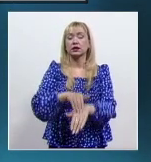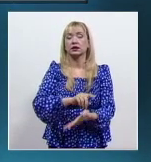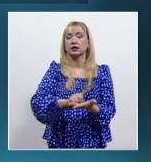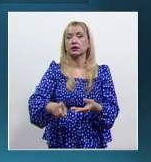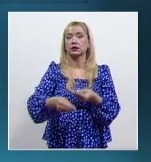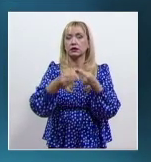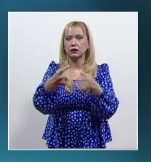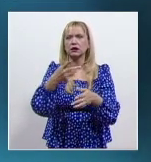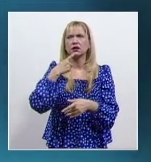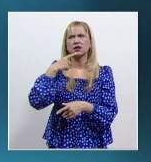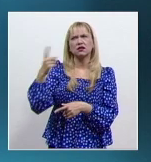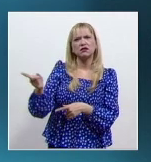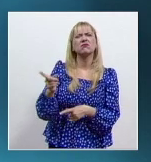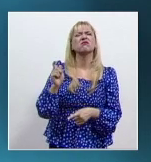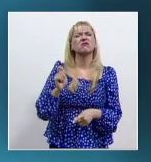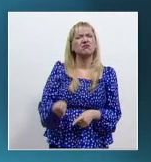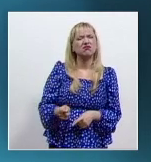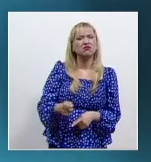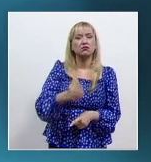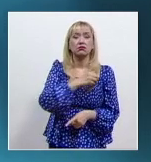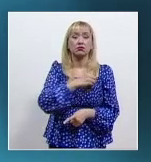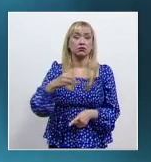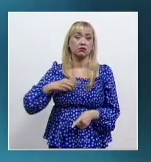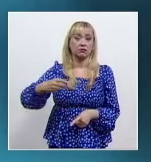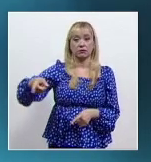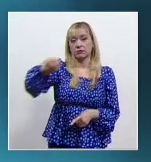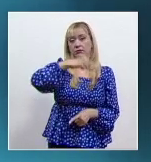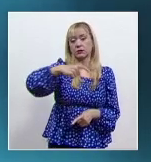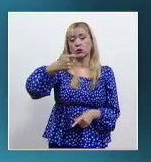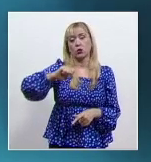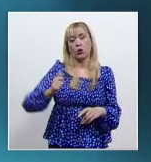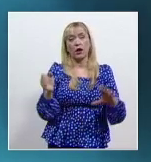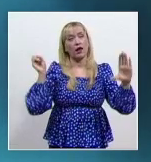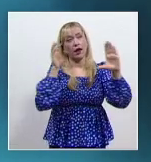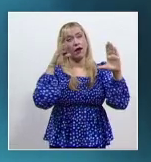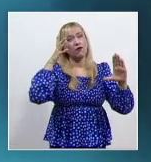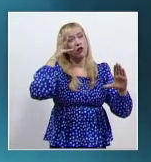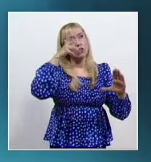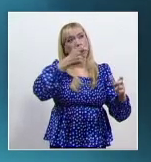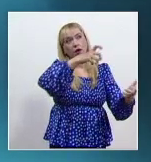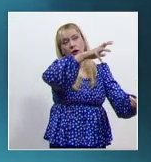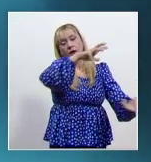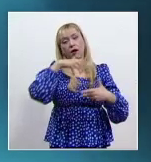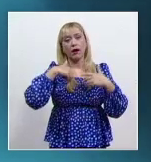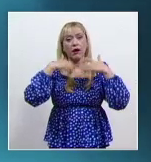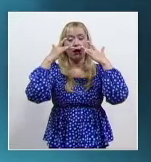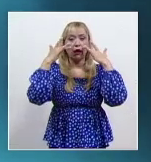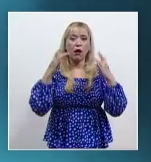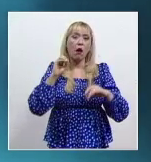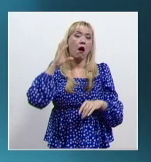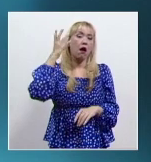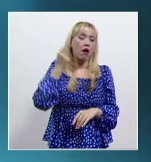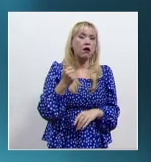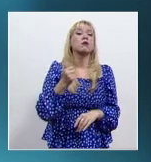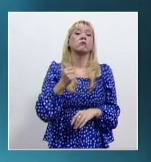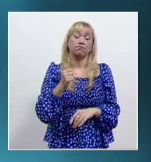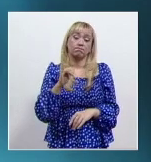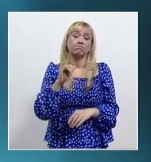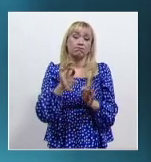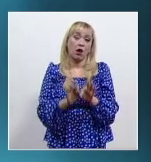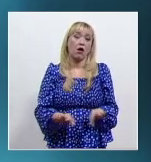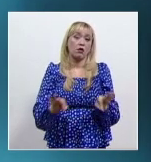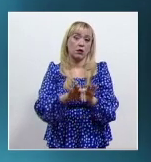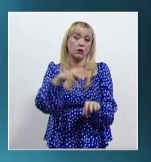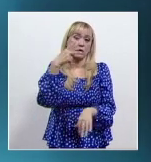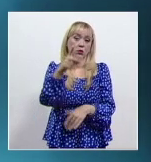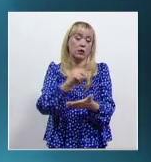la que precisa las obligaciones de las administradoras de fondos para el retiro como parte del sistema de seguridad social. Una que establece que